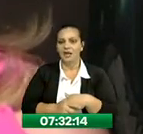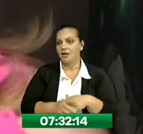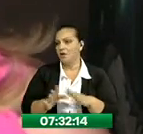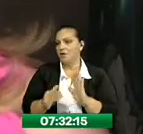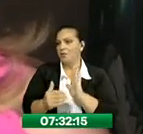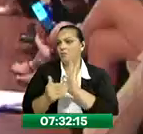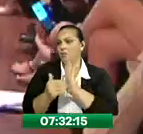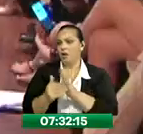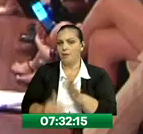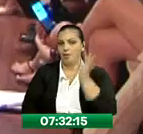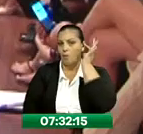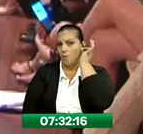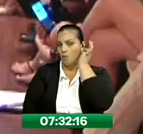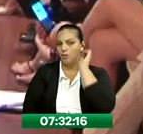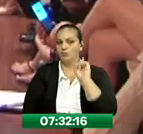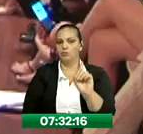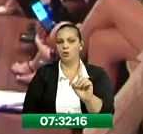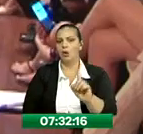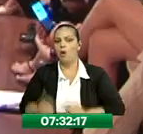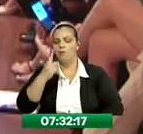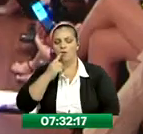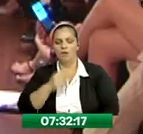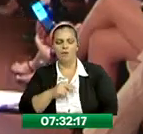la violencia.